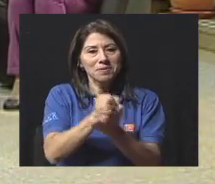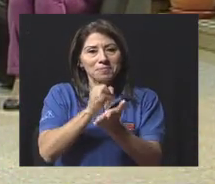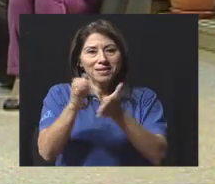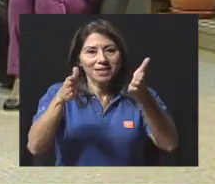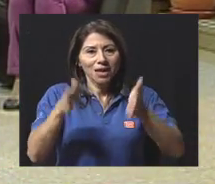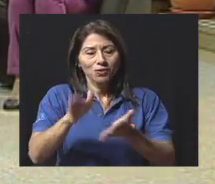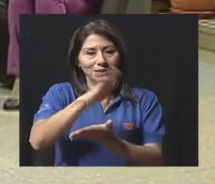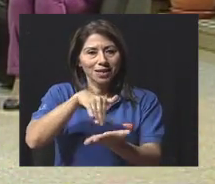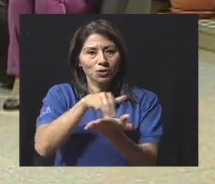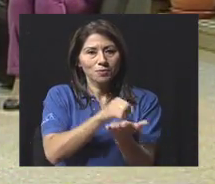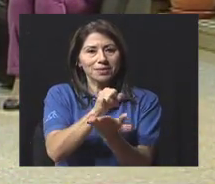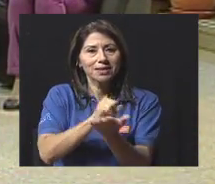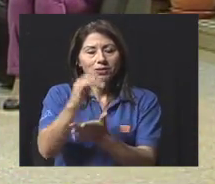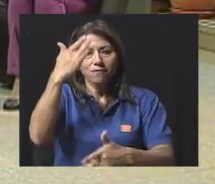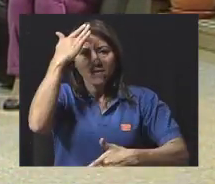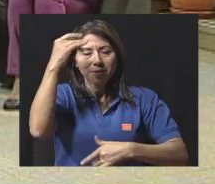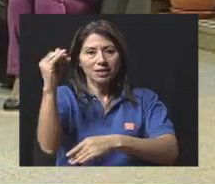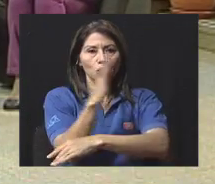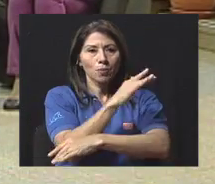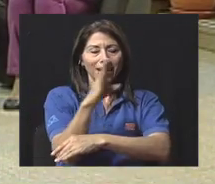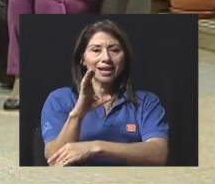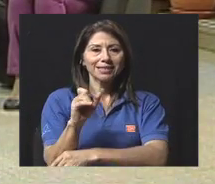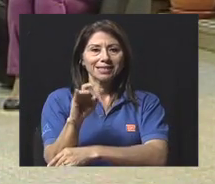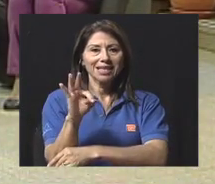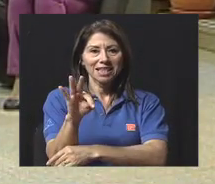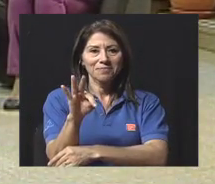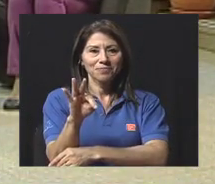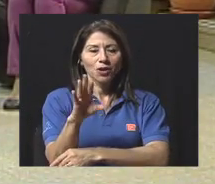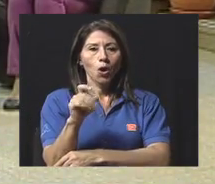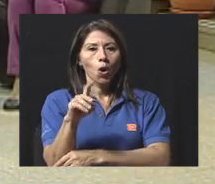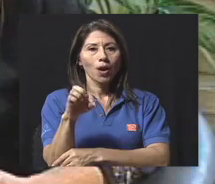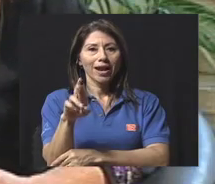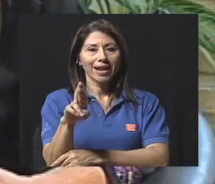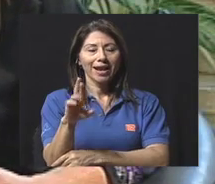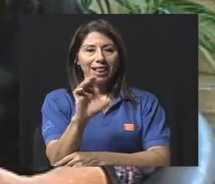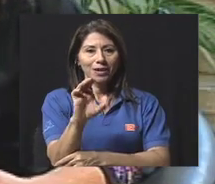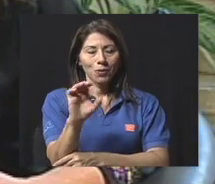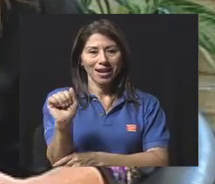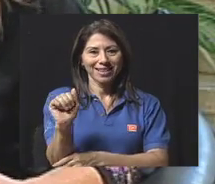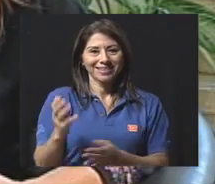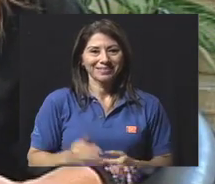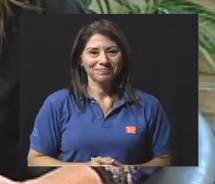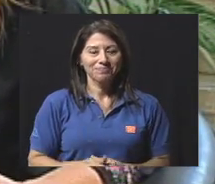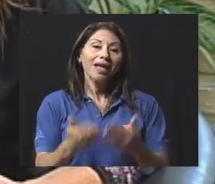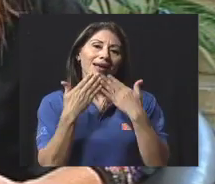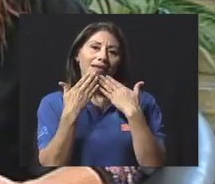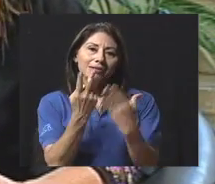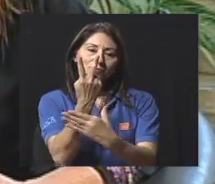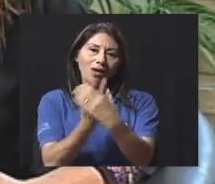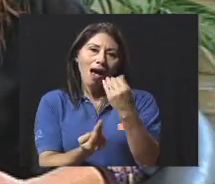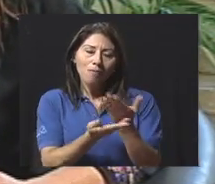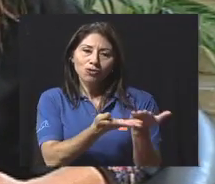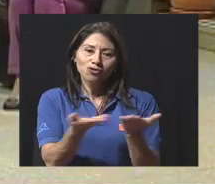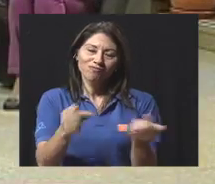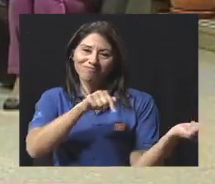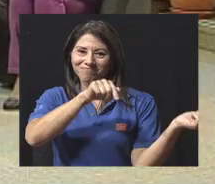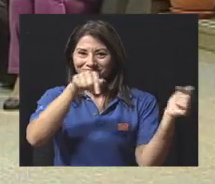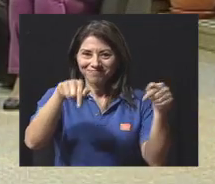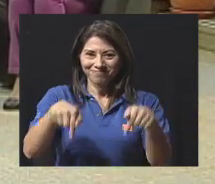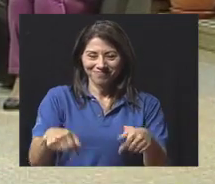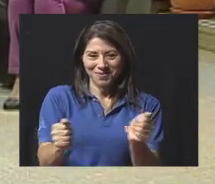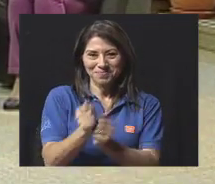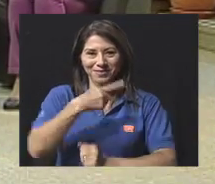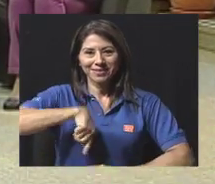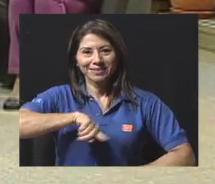de investigaciones en enfermedades tropicales si don olger Calderón arguedas y Les agradecemos a ambos la gentileza por